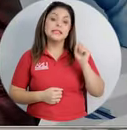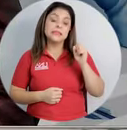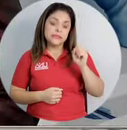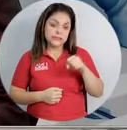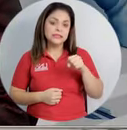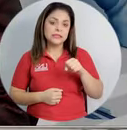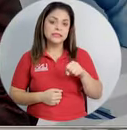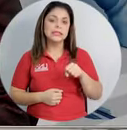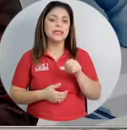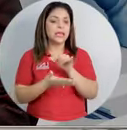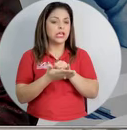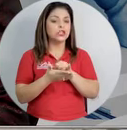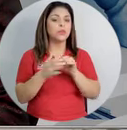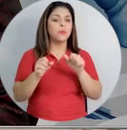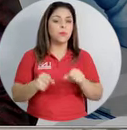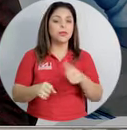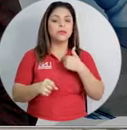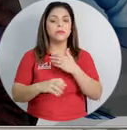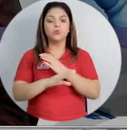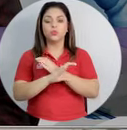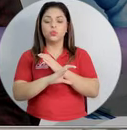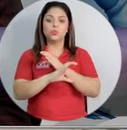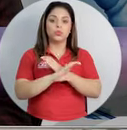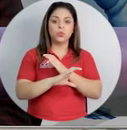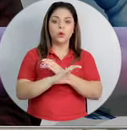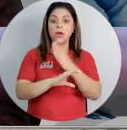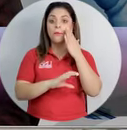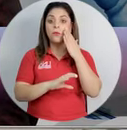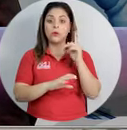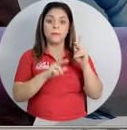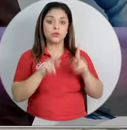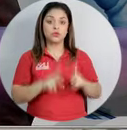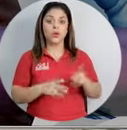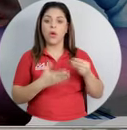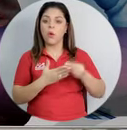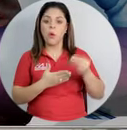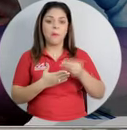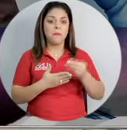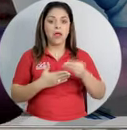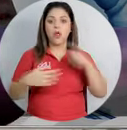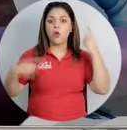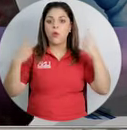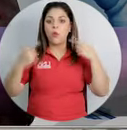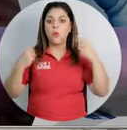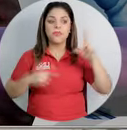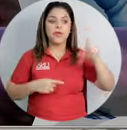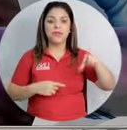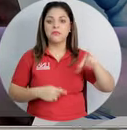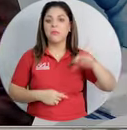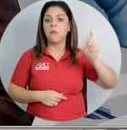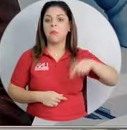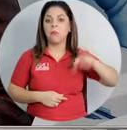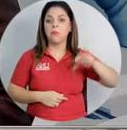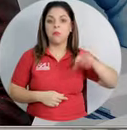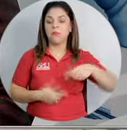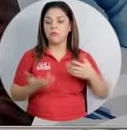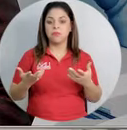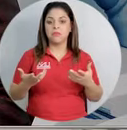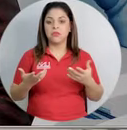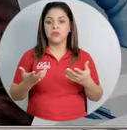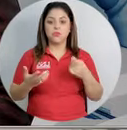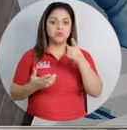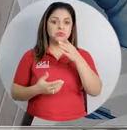eso puede ser un arma de doble filo, definitivamente, porque un comprador compulsivo con una tarjeta de crédito lo